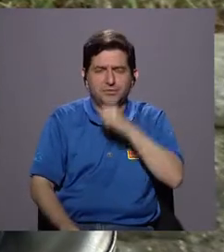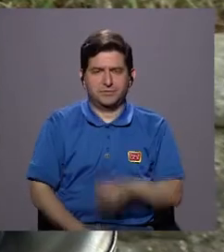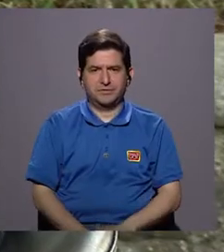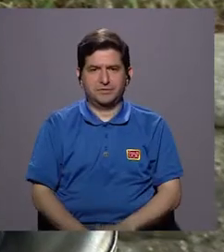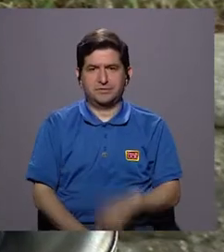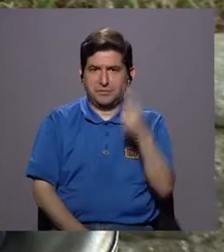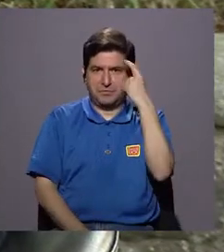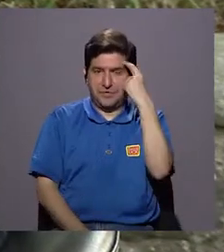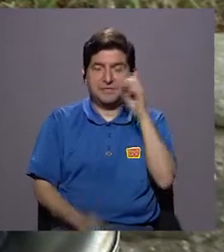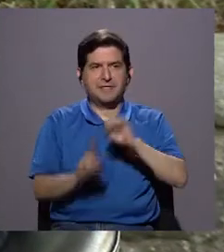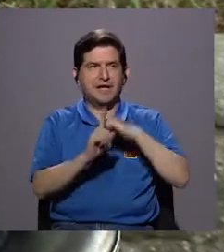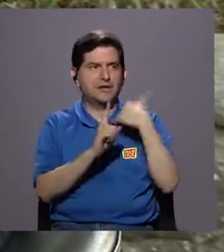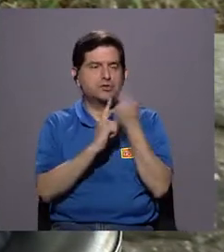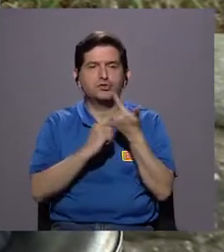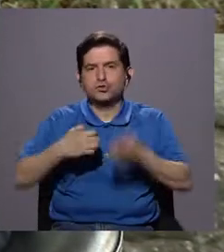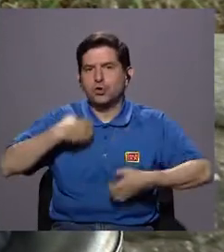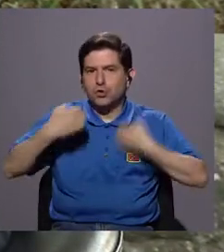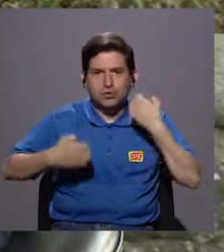llamémoslo